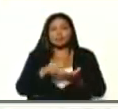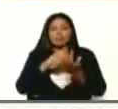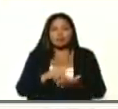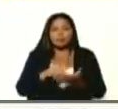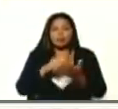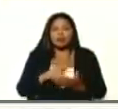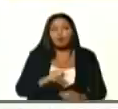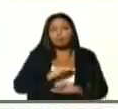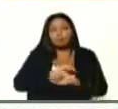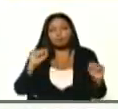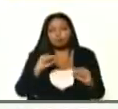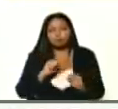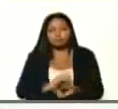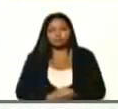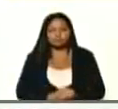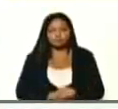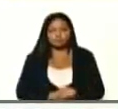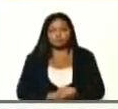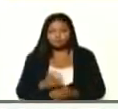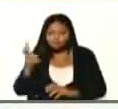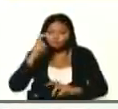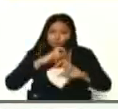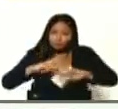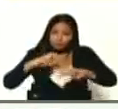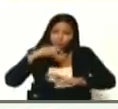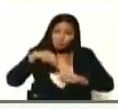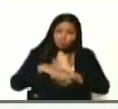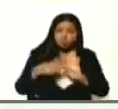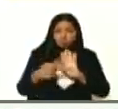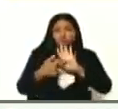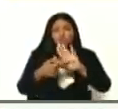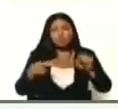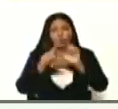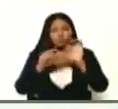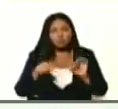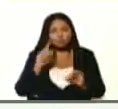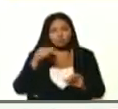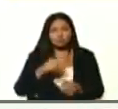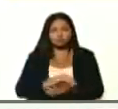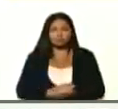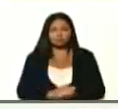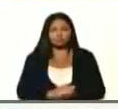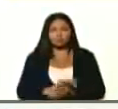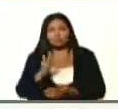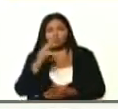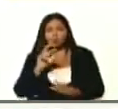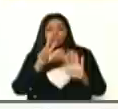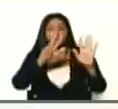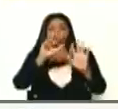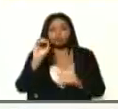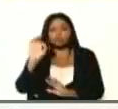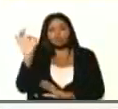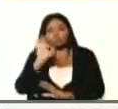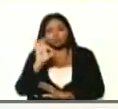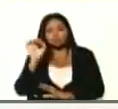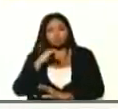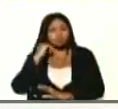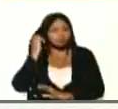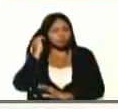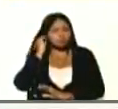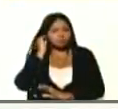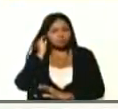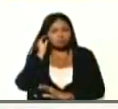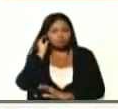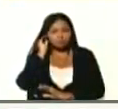explosivo. De estas investigaciones se destaca que casi en el 80% de